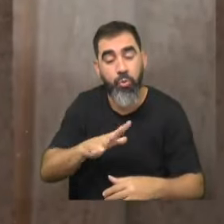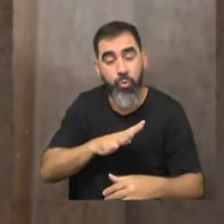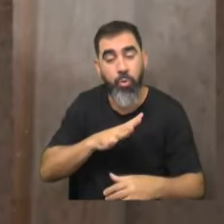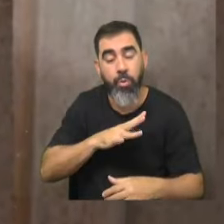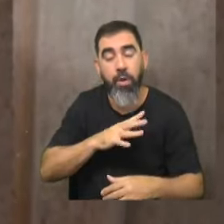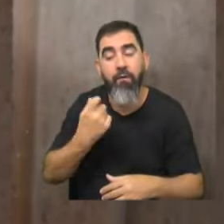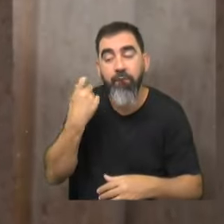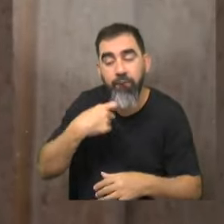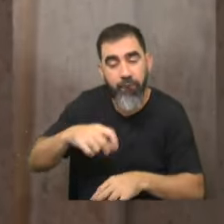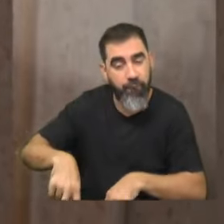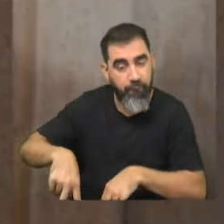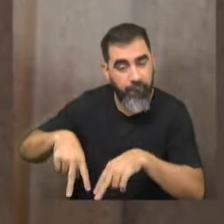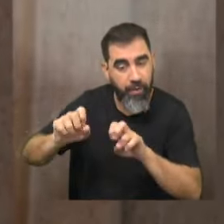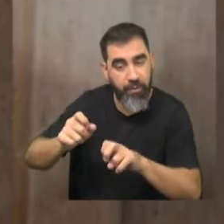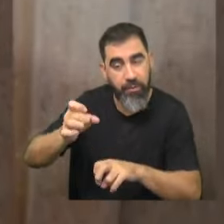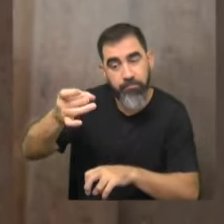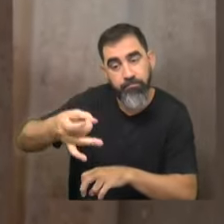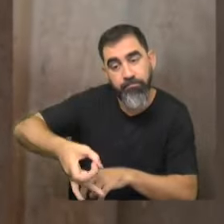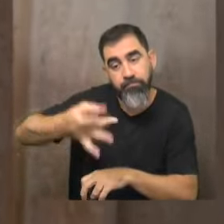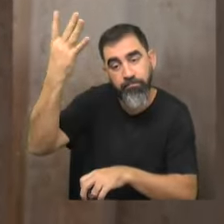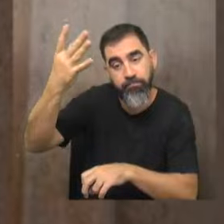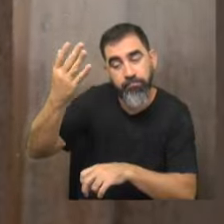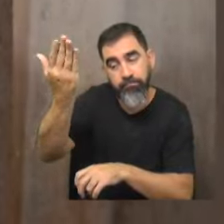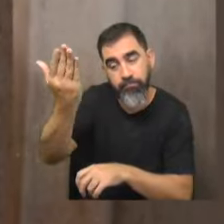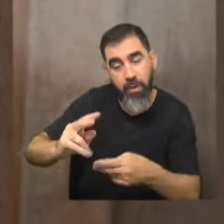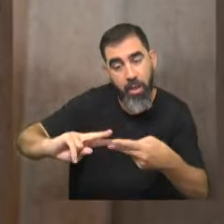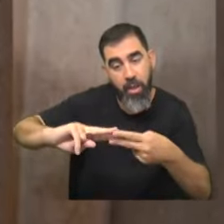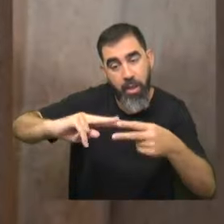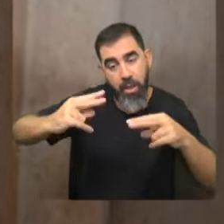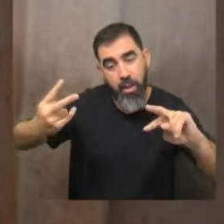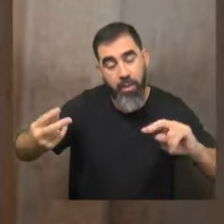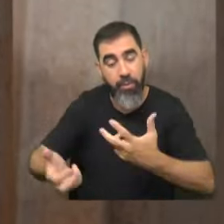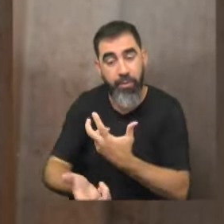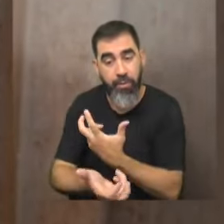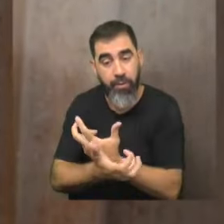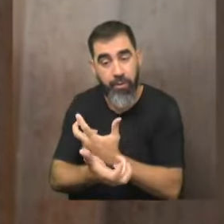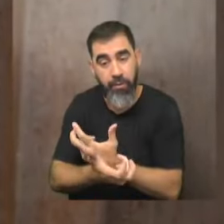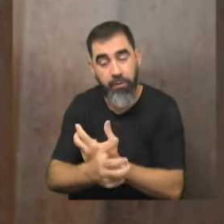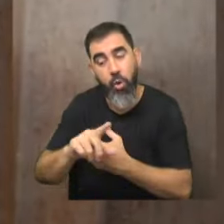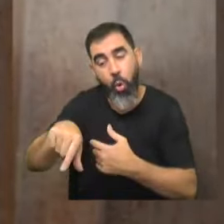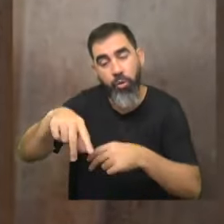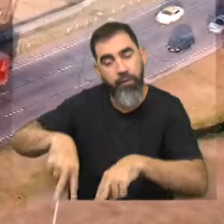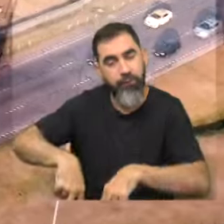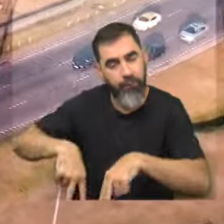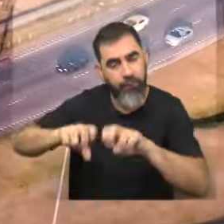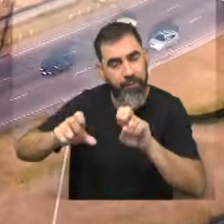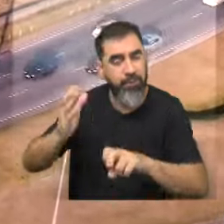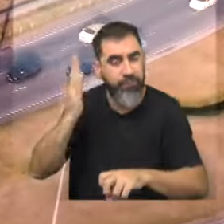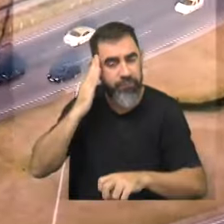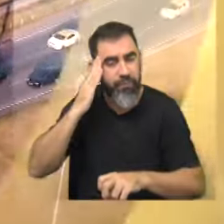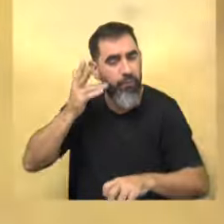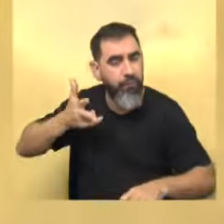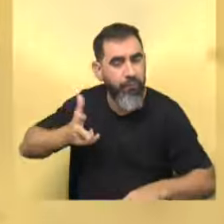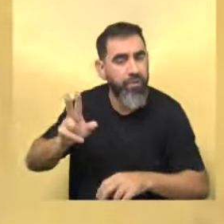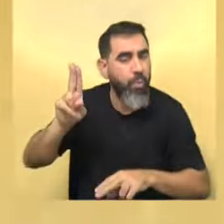resultados preliminares. Los expertos harán el perfil de ADN de los restos hallados y otros estudios complementarios para definir la fecha